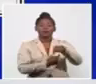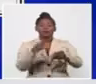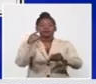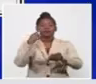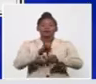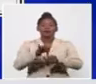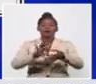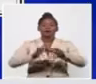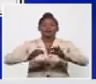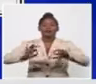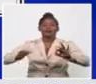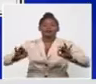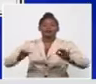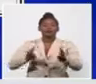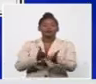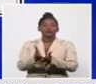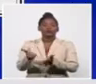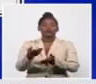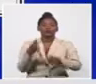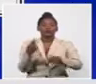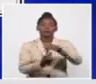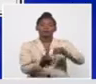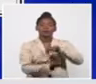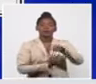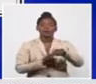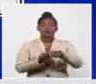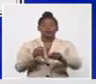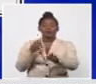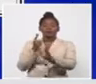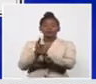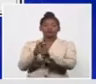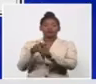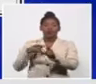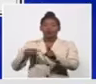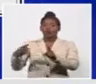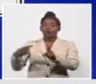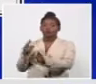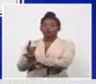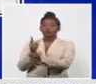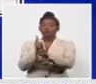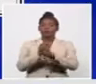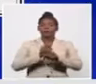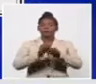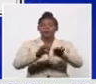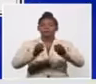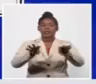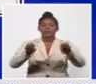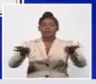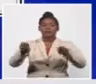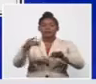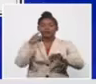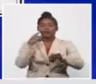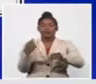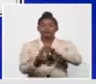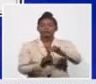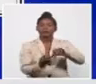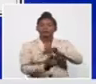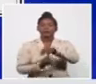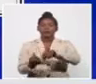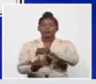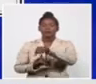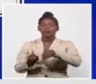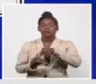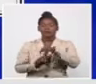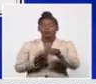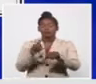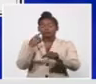contacto de un caso importado, y ese es el comportamiento. Ahí se puede apreciar